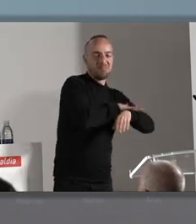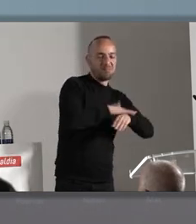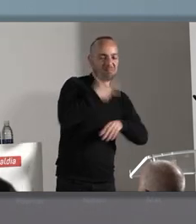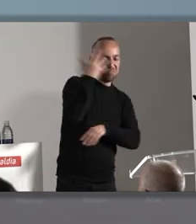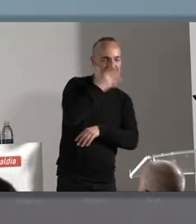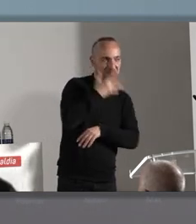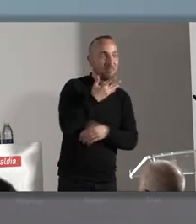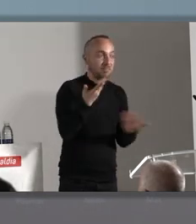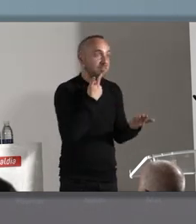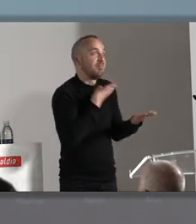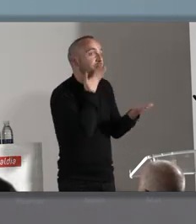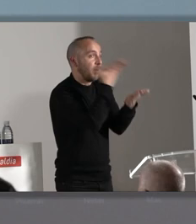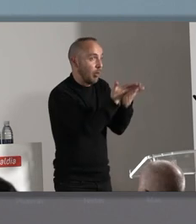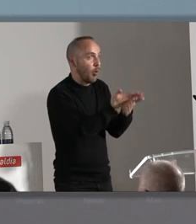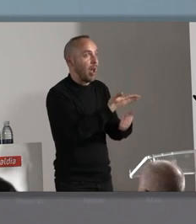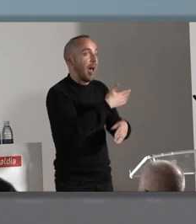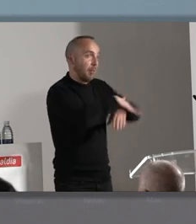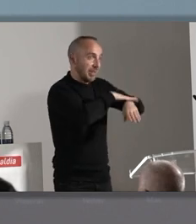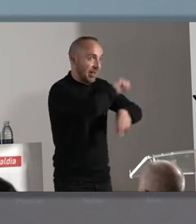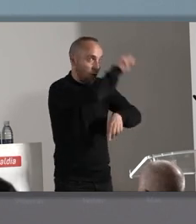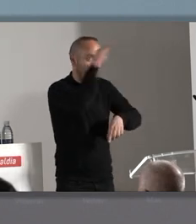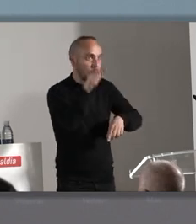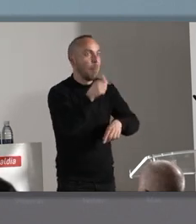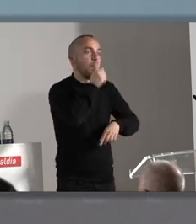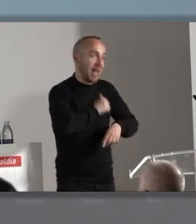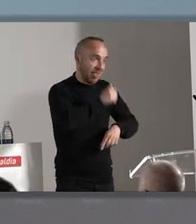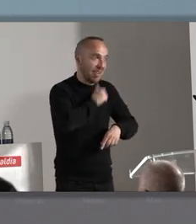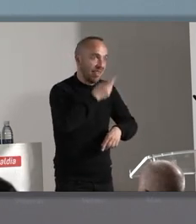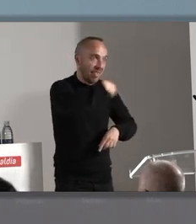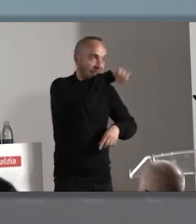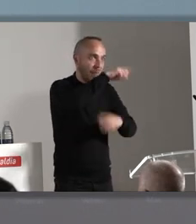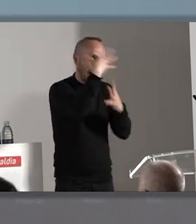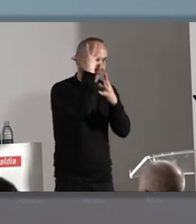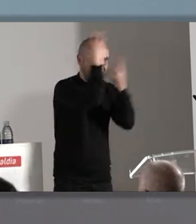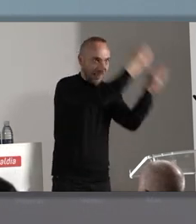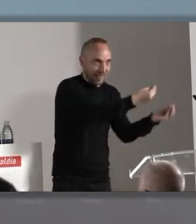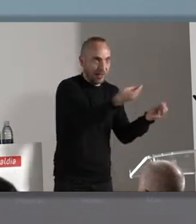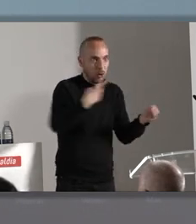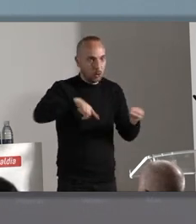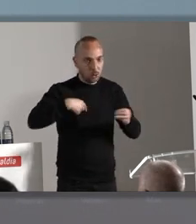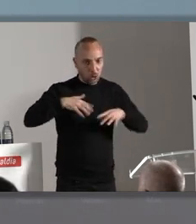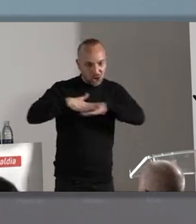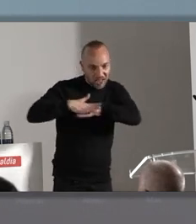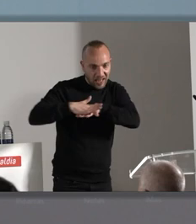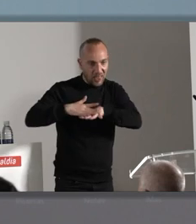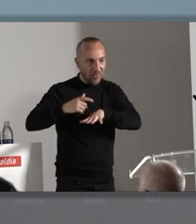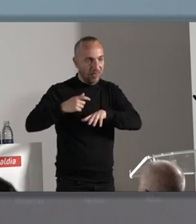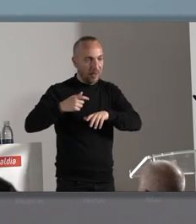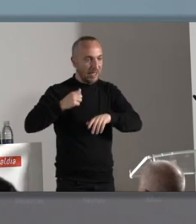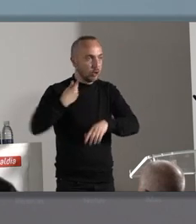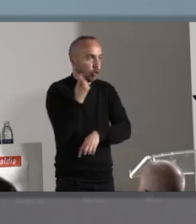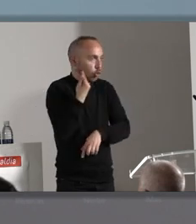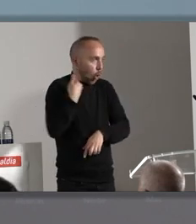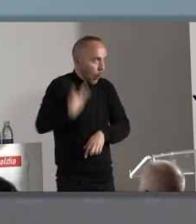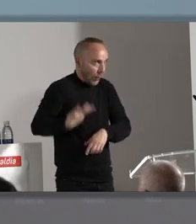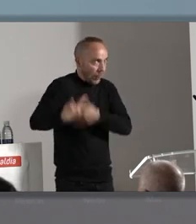a las administraciones que tengan la paciencia necesaria para entender que este ecosistema y esta solvencia a veces pues es progresiva, ¿no? Entonces que